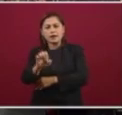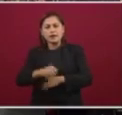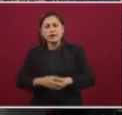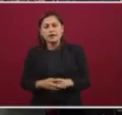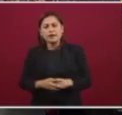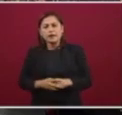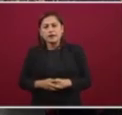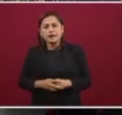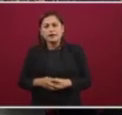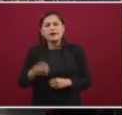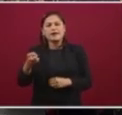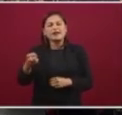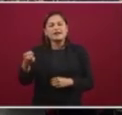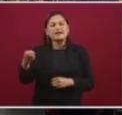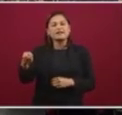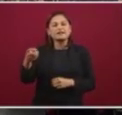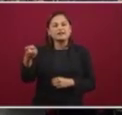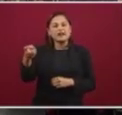SDP.